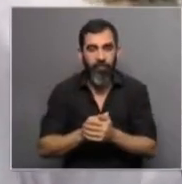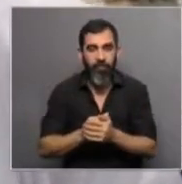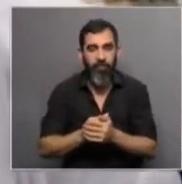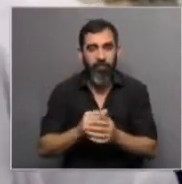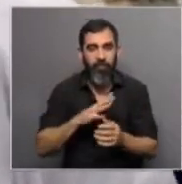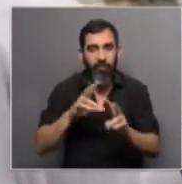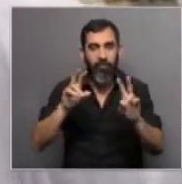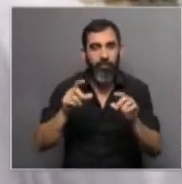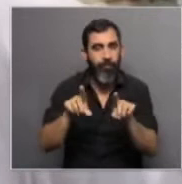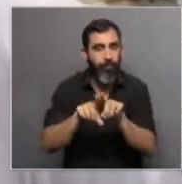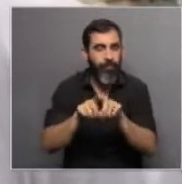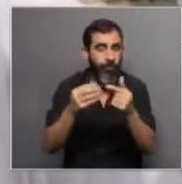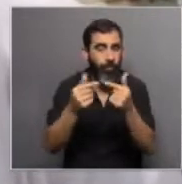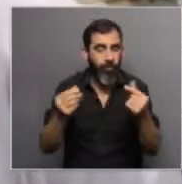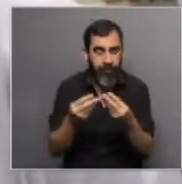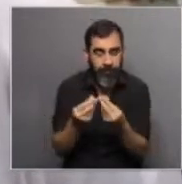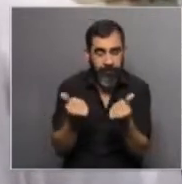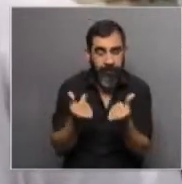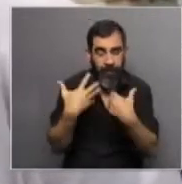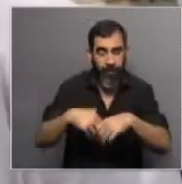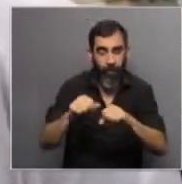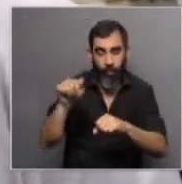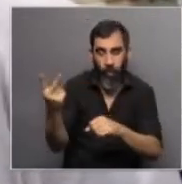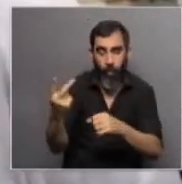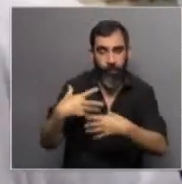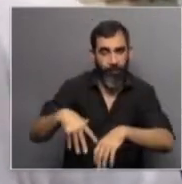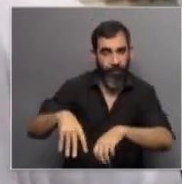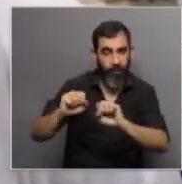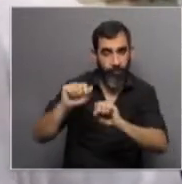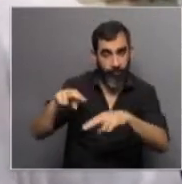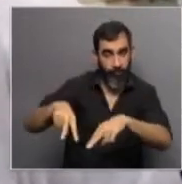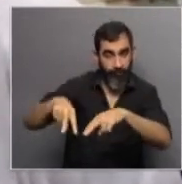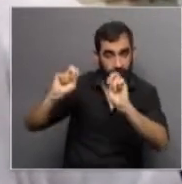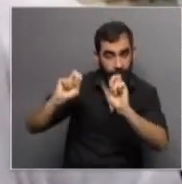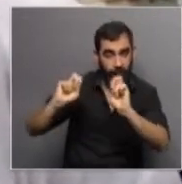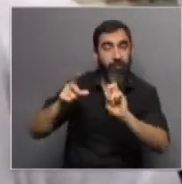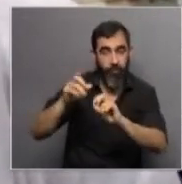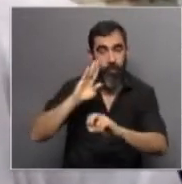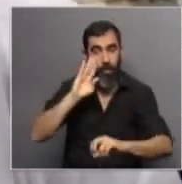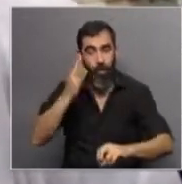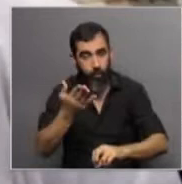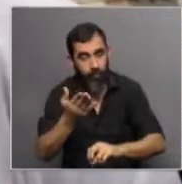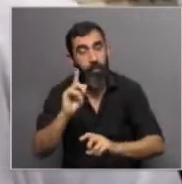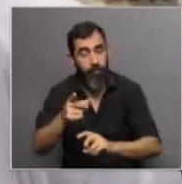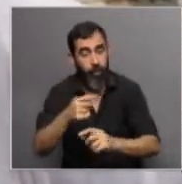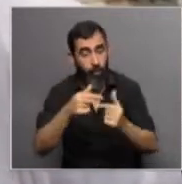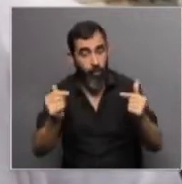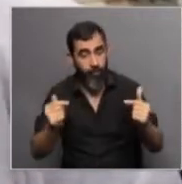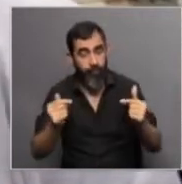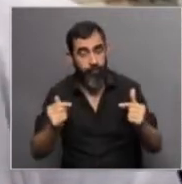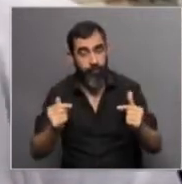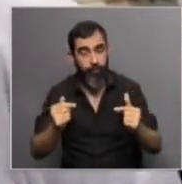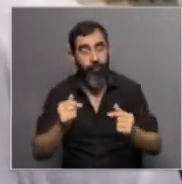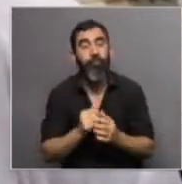que ver con estos receptores que descubrieron estos investigadores, y hacen al reconocimiento del propio organismo y su lugar en